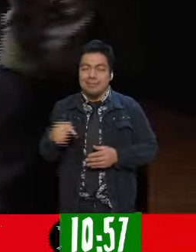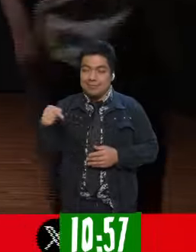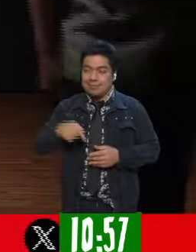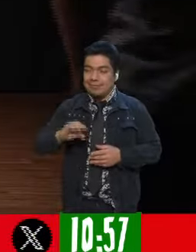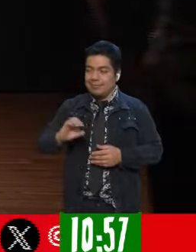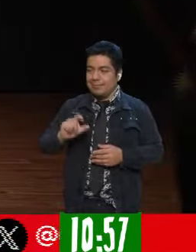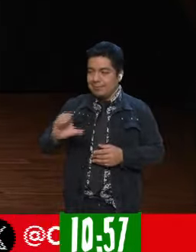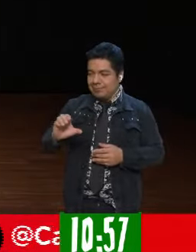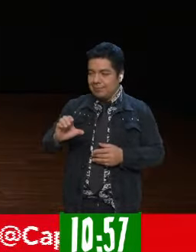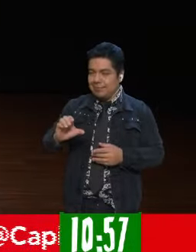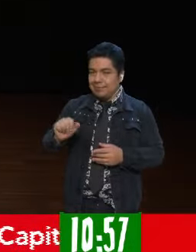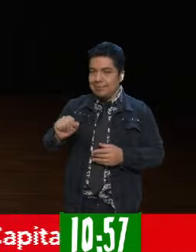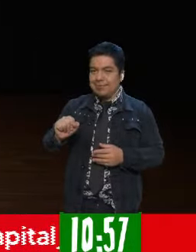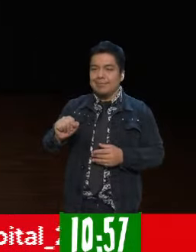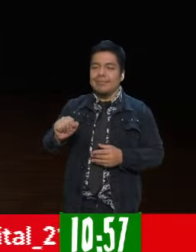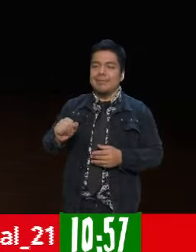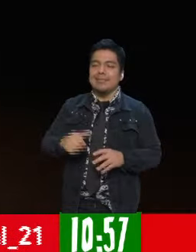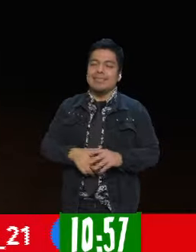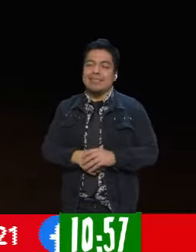¡El